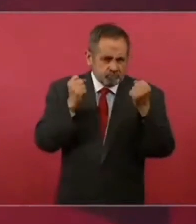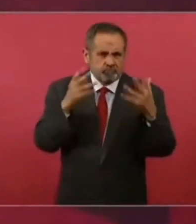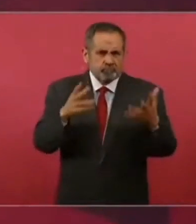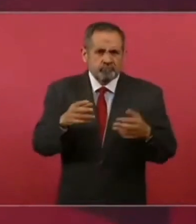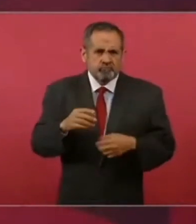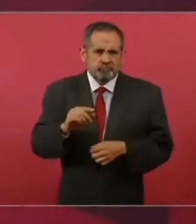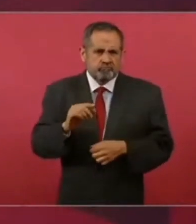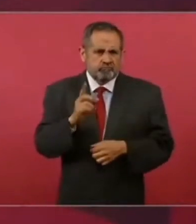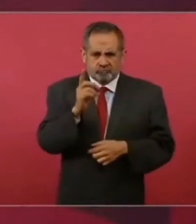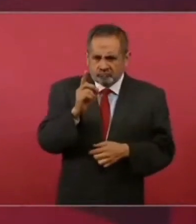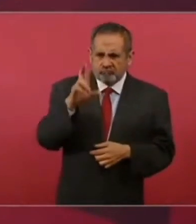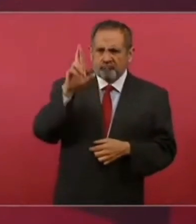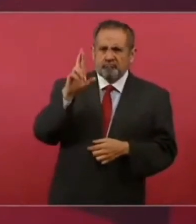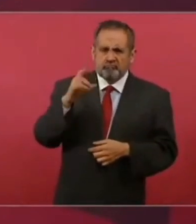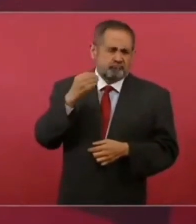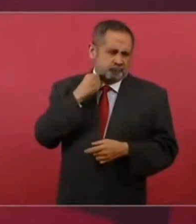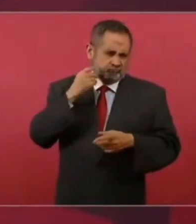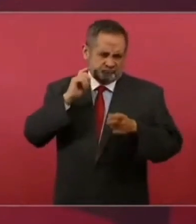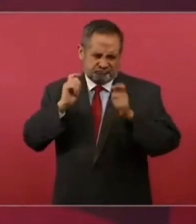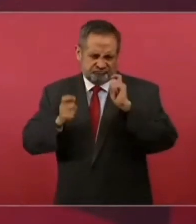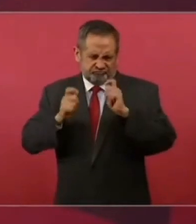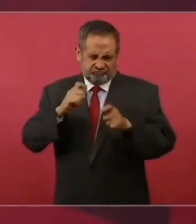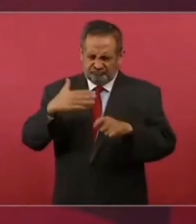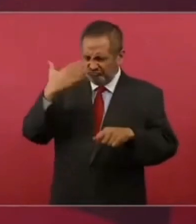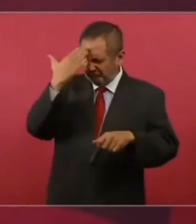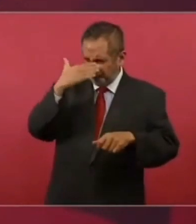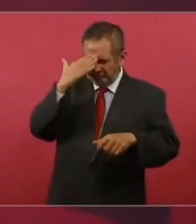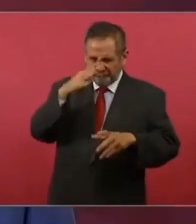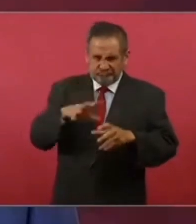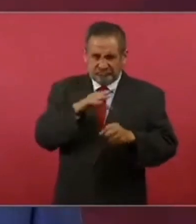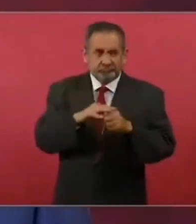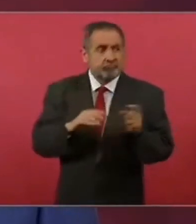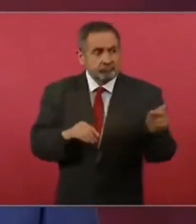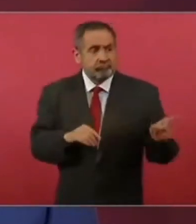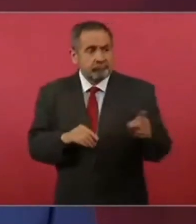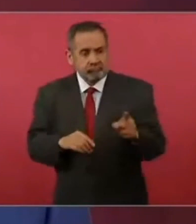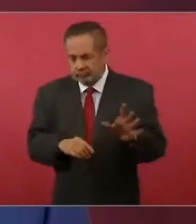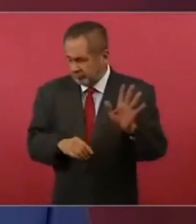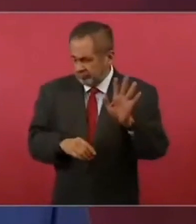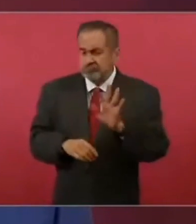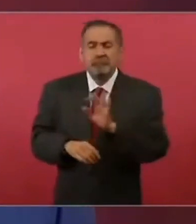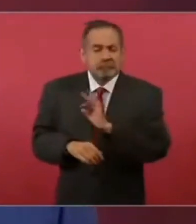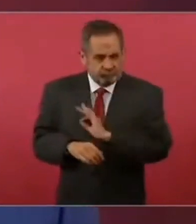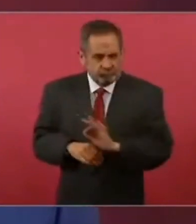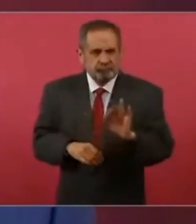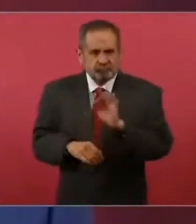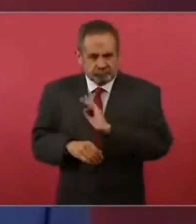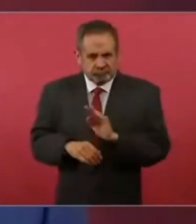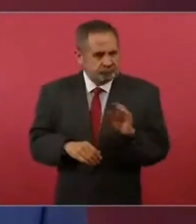doctores en derecho que pueden